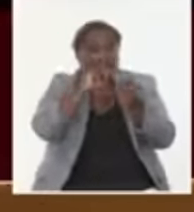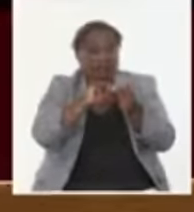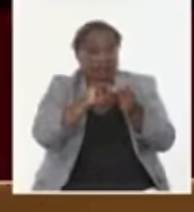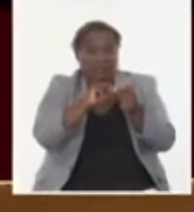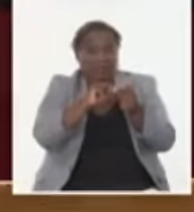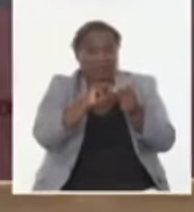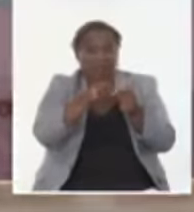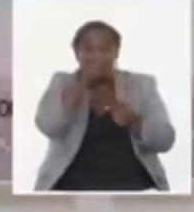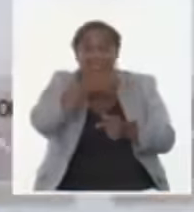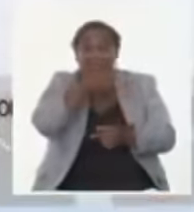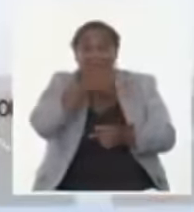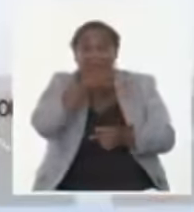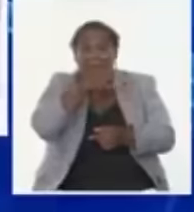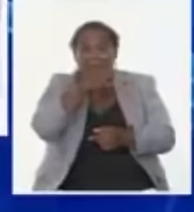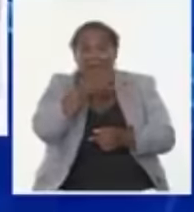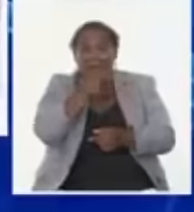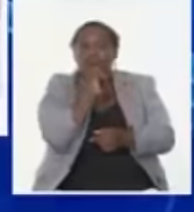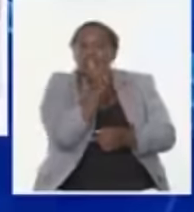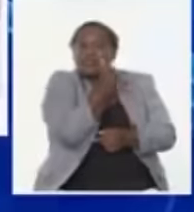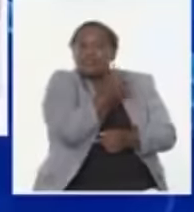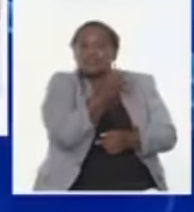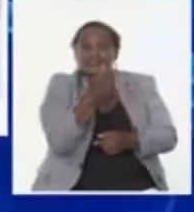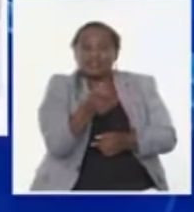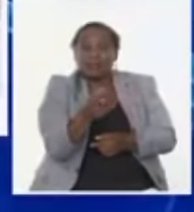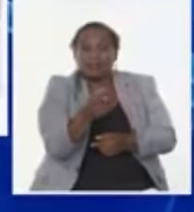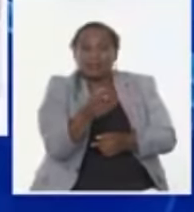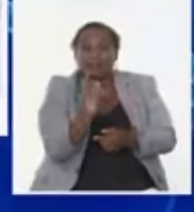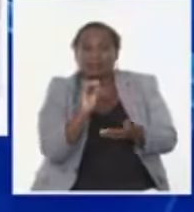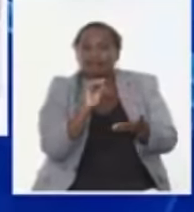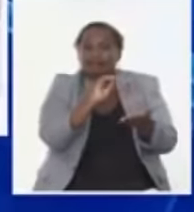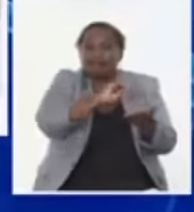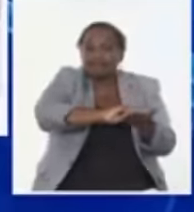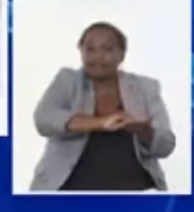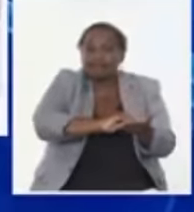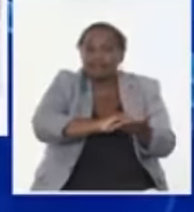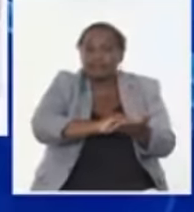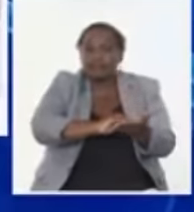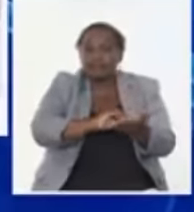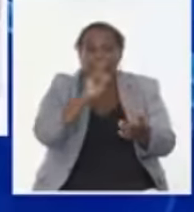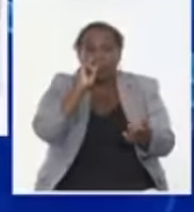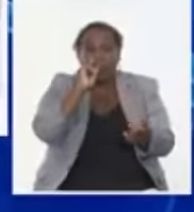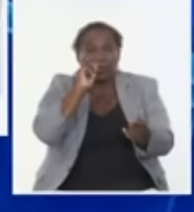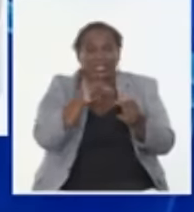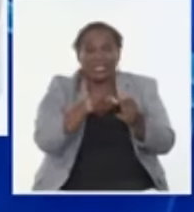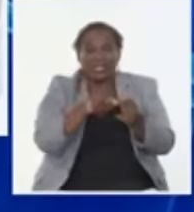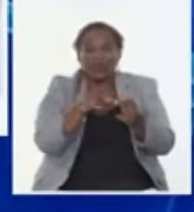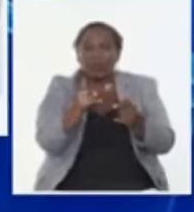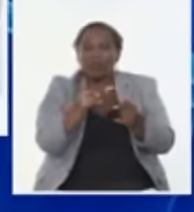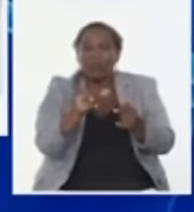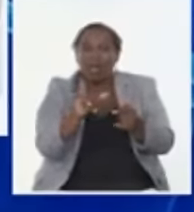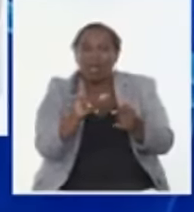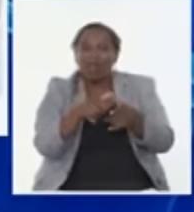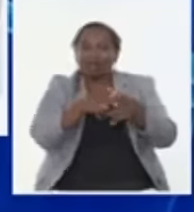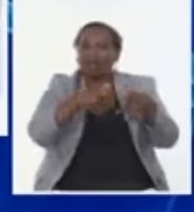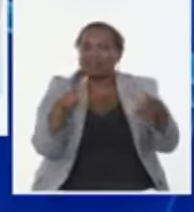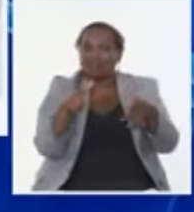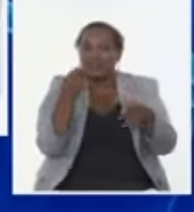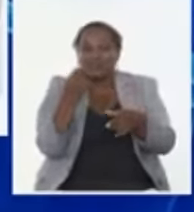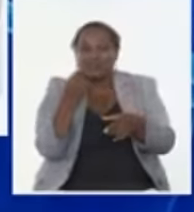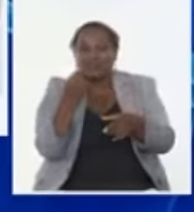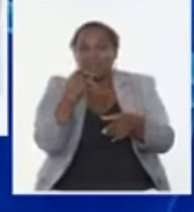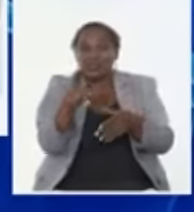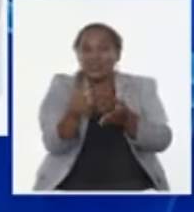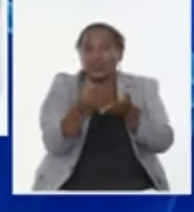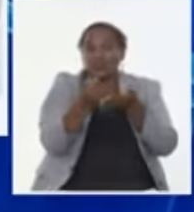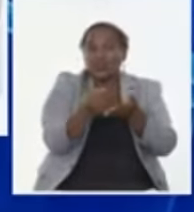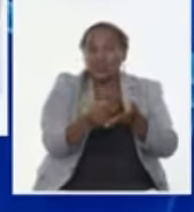expresamos el pasado diciembre, restaurar los equilibrios macroeconómicos permitirá